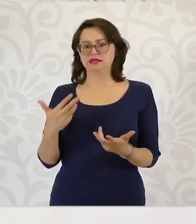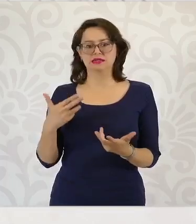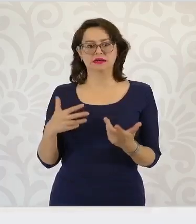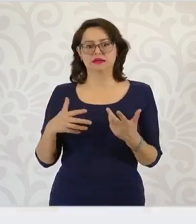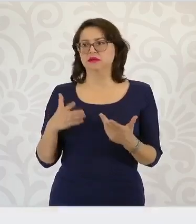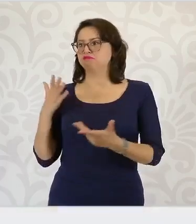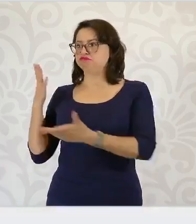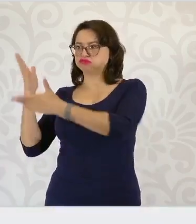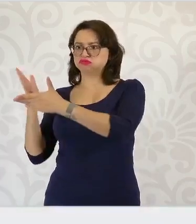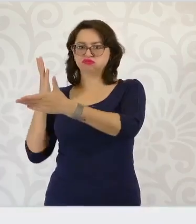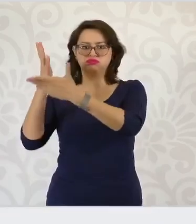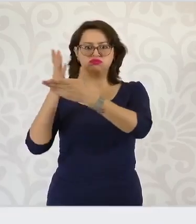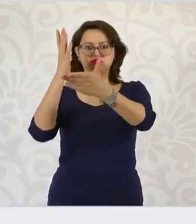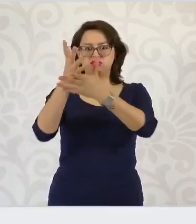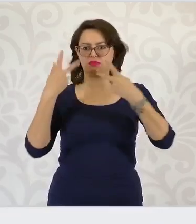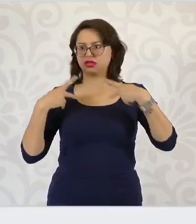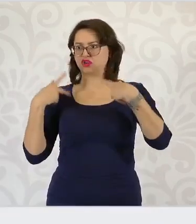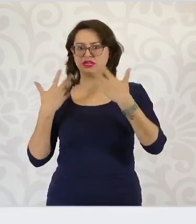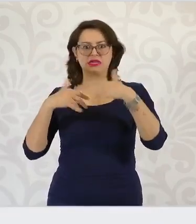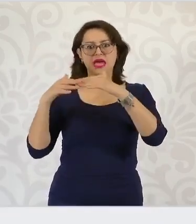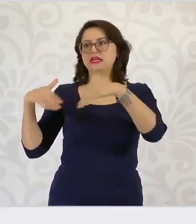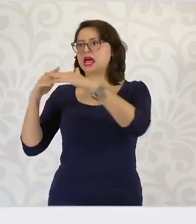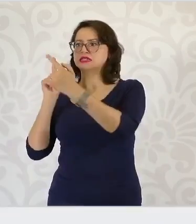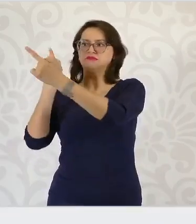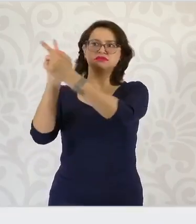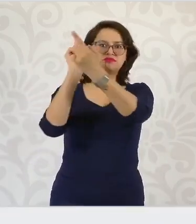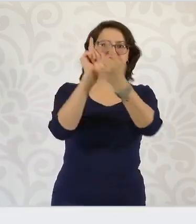está atendiendo desde el territorio.